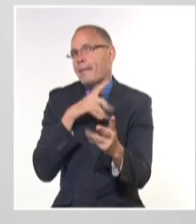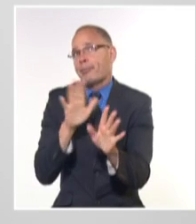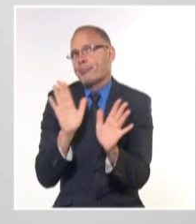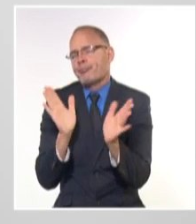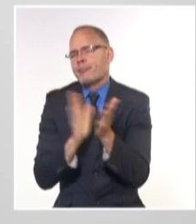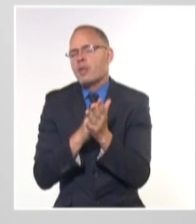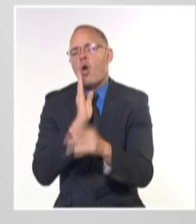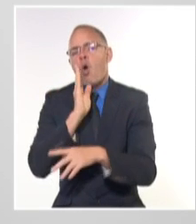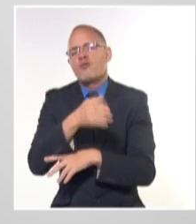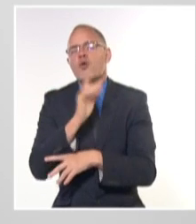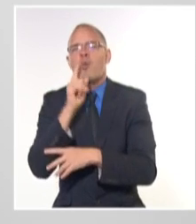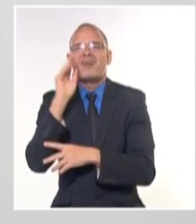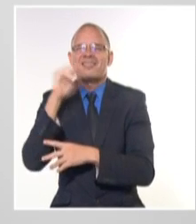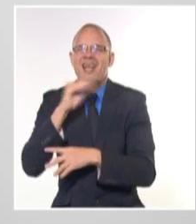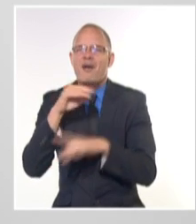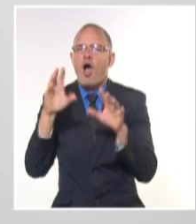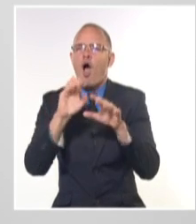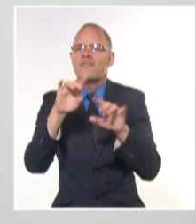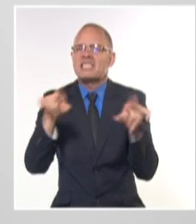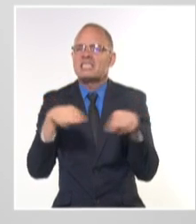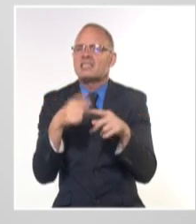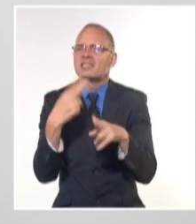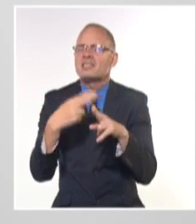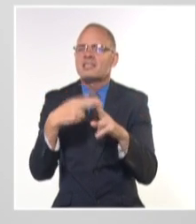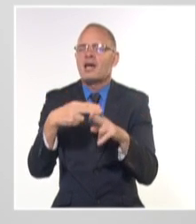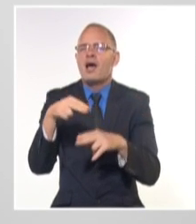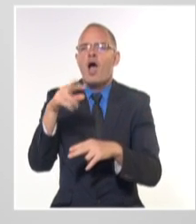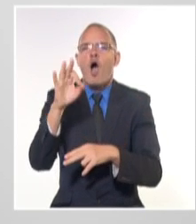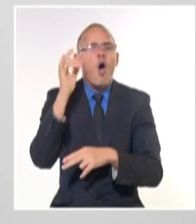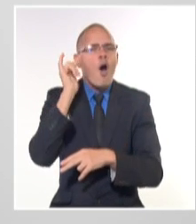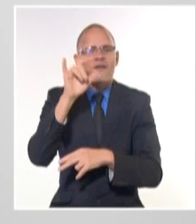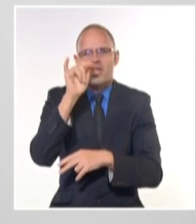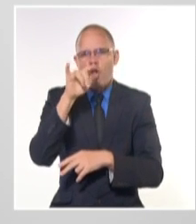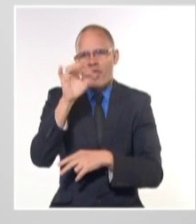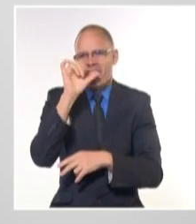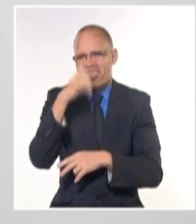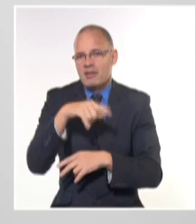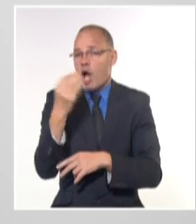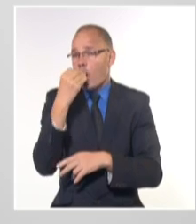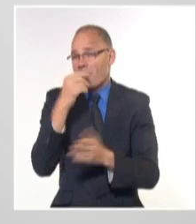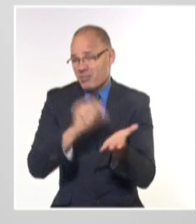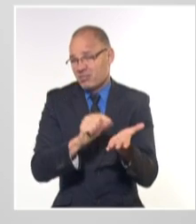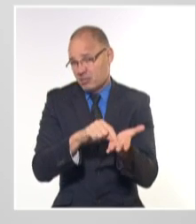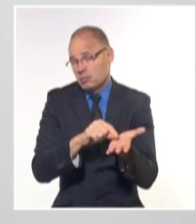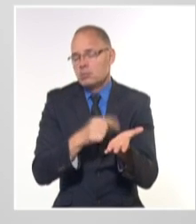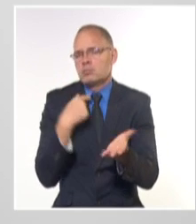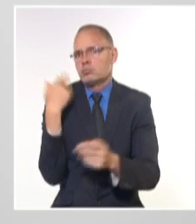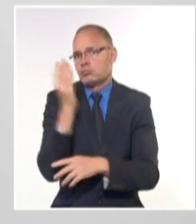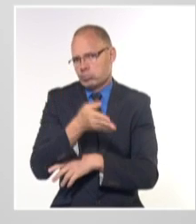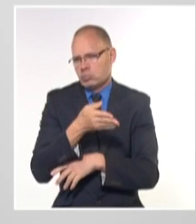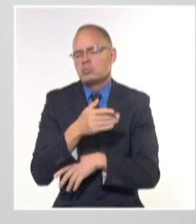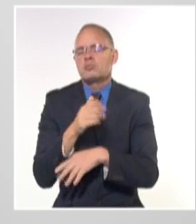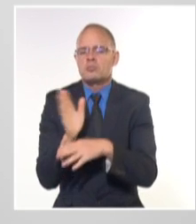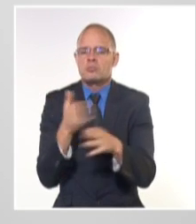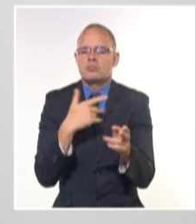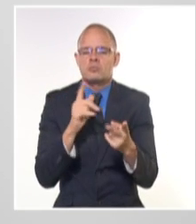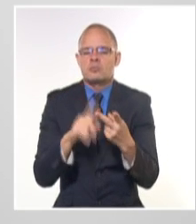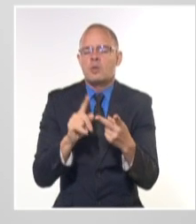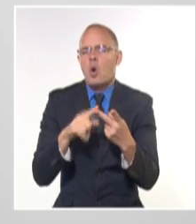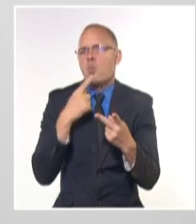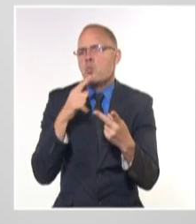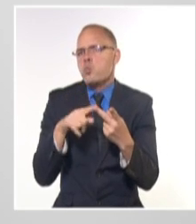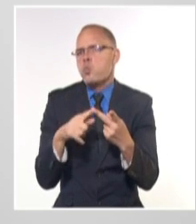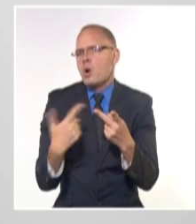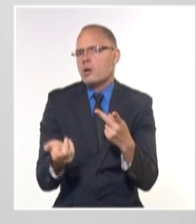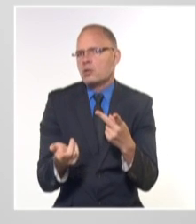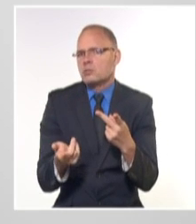OFICODA. La OFICODA, las que se conocen popularmente como las OFICODA. ¿Dónde más? ¿En qué otros lugares? En el tema de las políticas sociales estuvimos